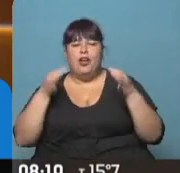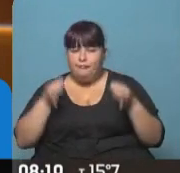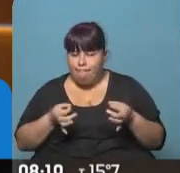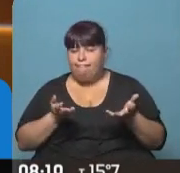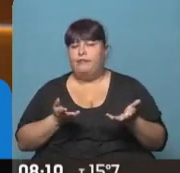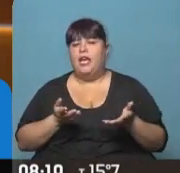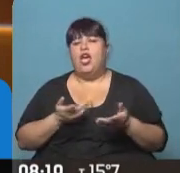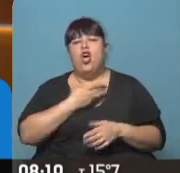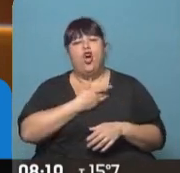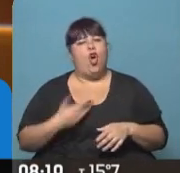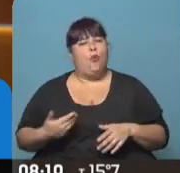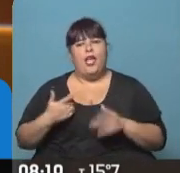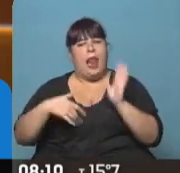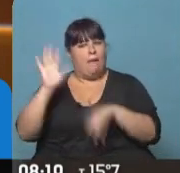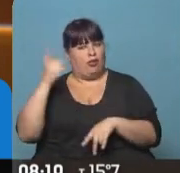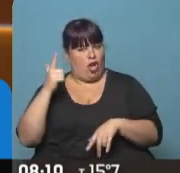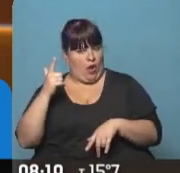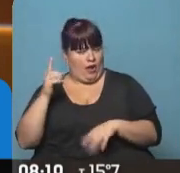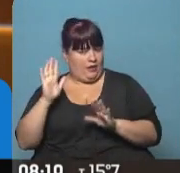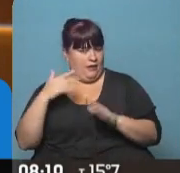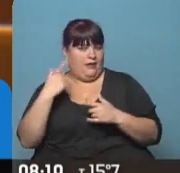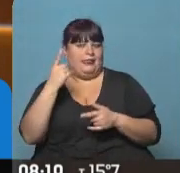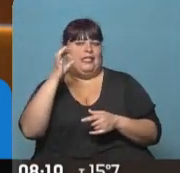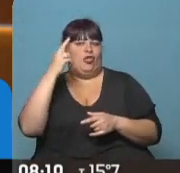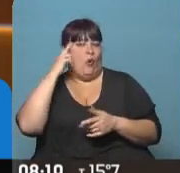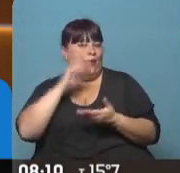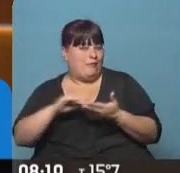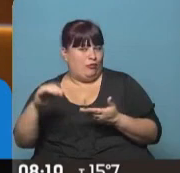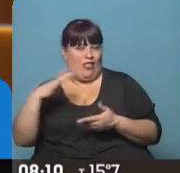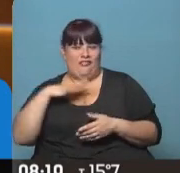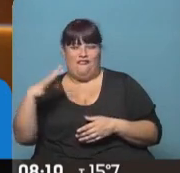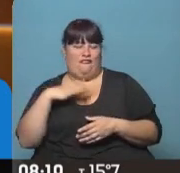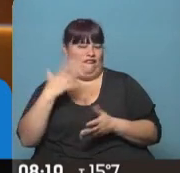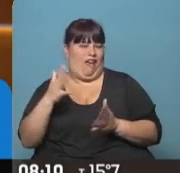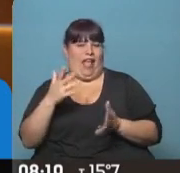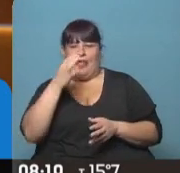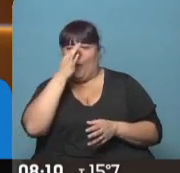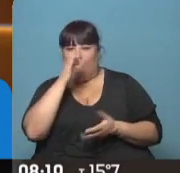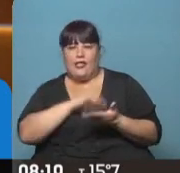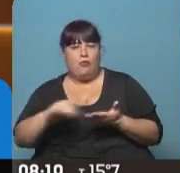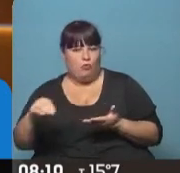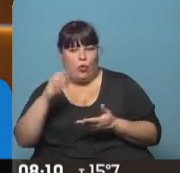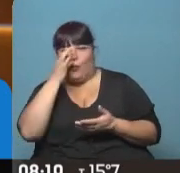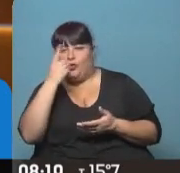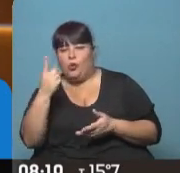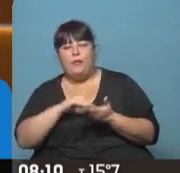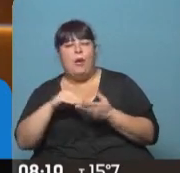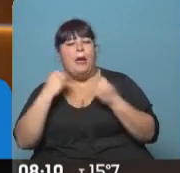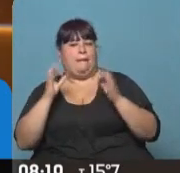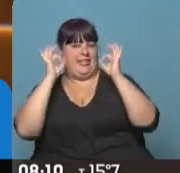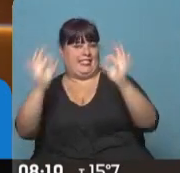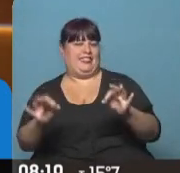que el gobierno no tiene mayoría. Llegará a 109 diputados, le faltan por lo menos 20 diputados, 21 diputados para